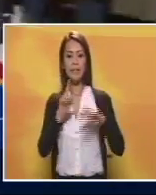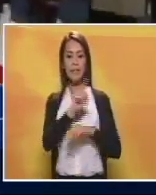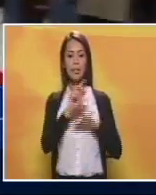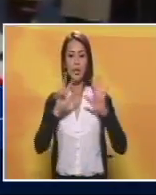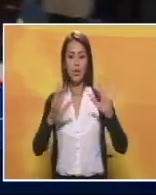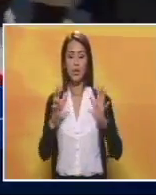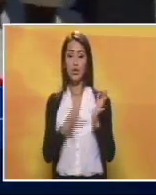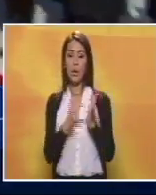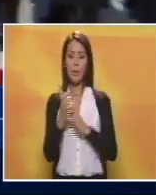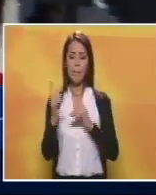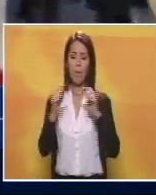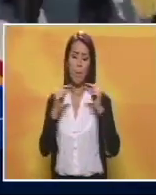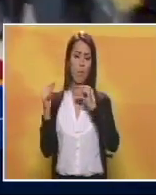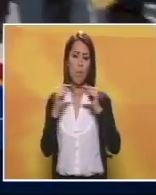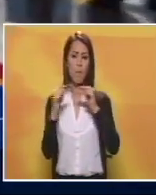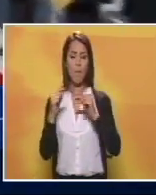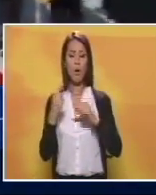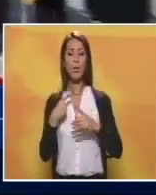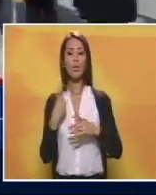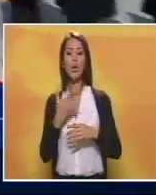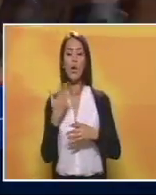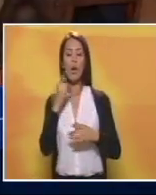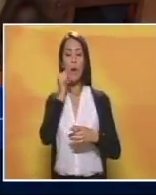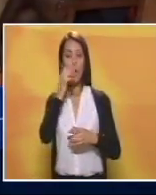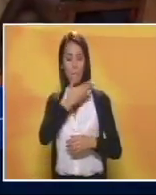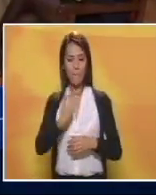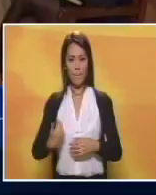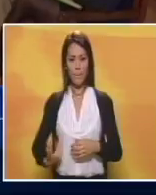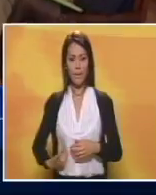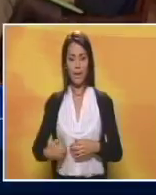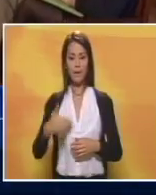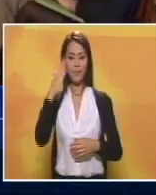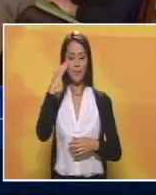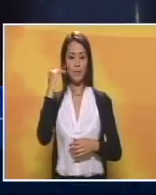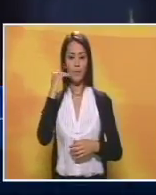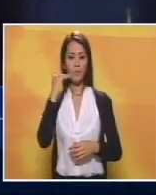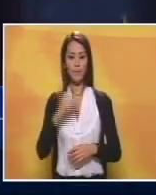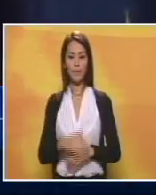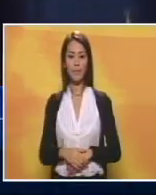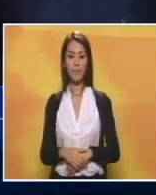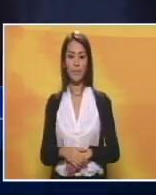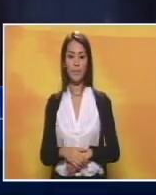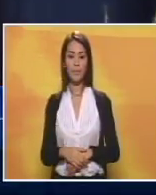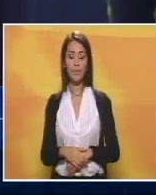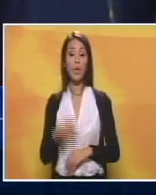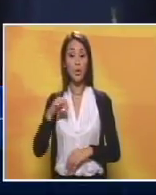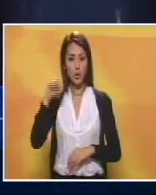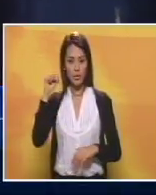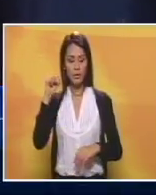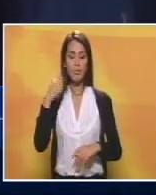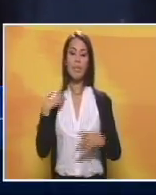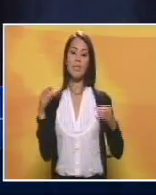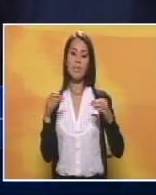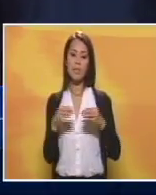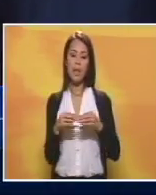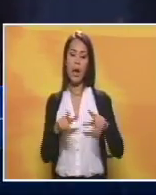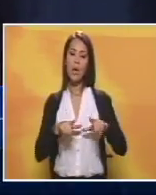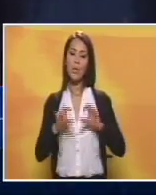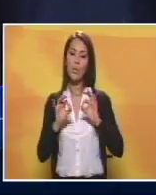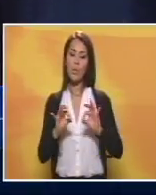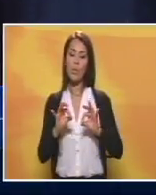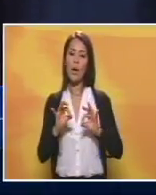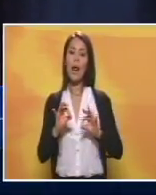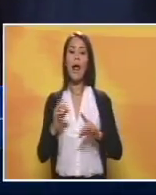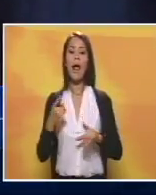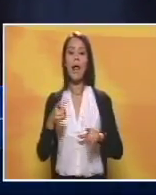para debatir su encuentro con el líder norcoreano Kim Jong-un. Según la Casa Blanca, los mandatarios se reunirán en la residencia privada de Trump